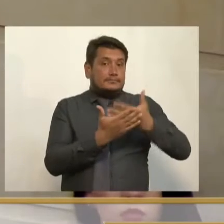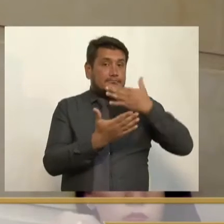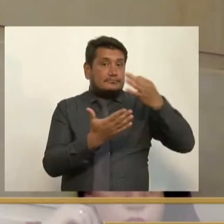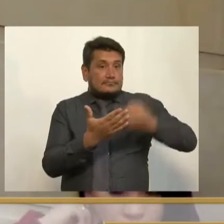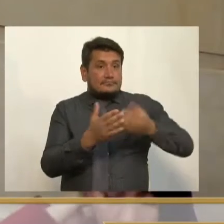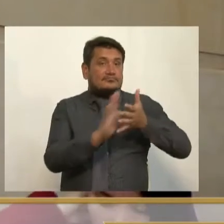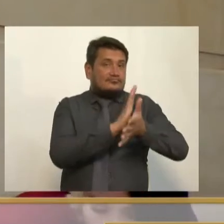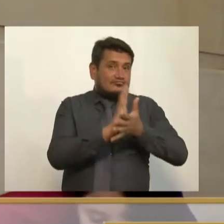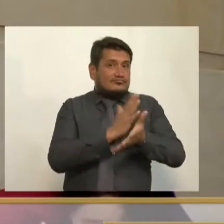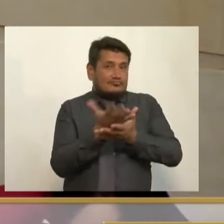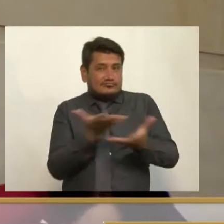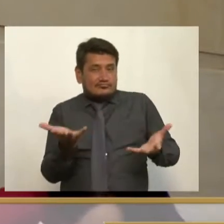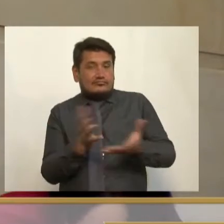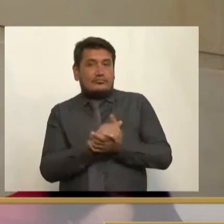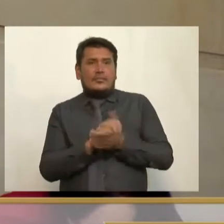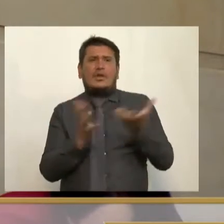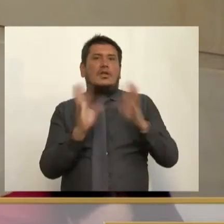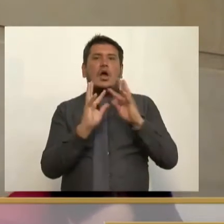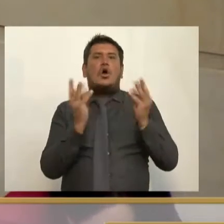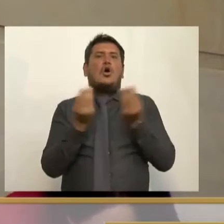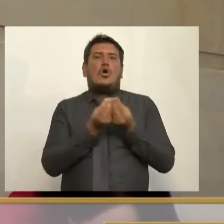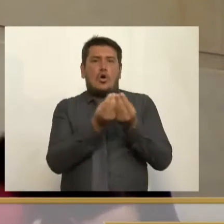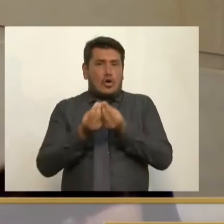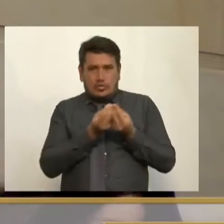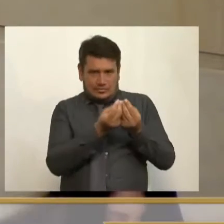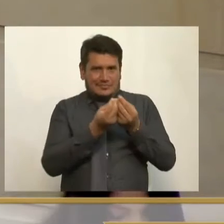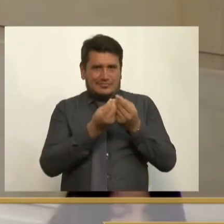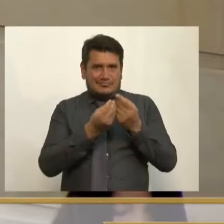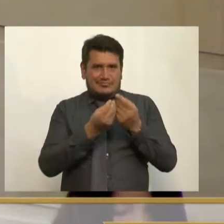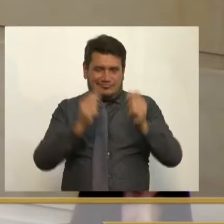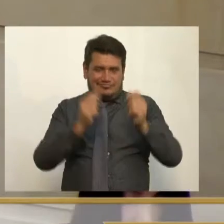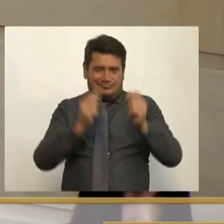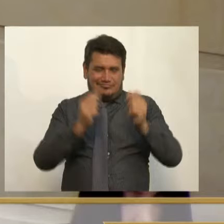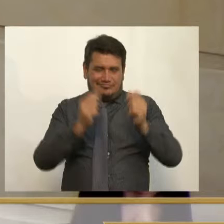Interior. Y el Consejo de Estado puede referirse a